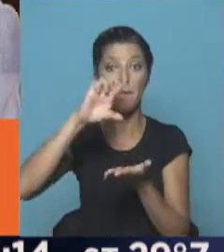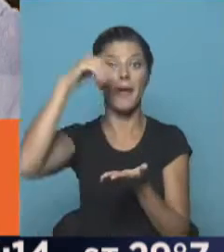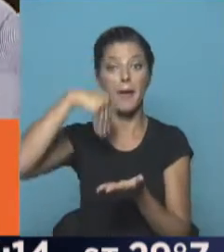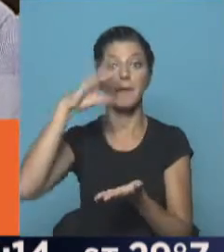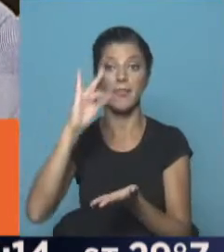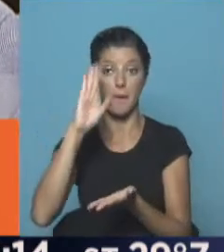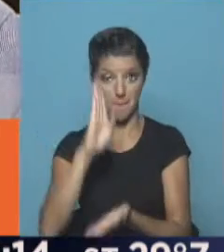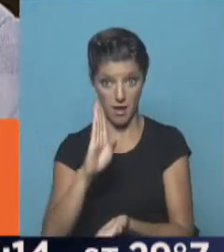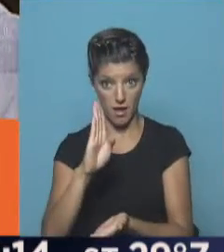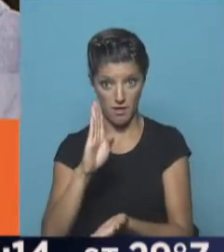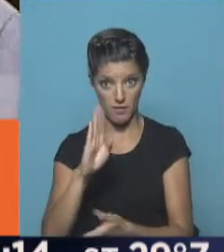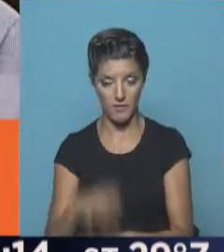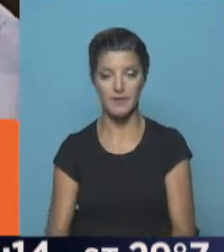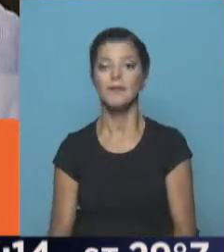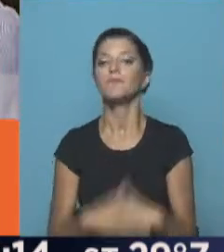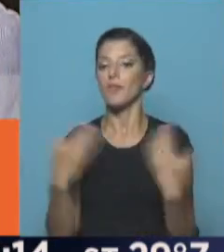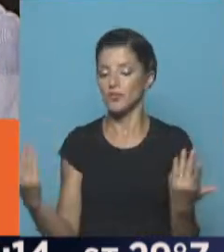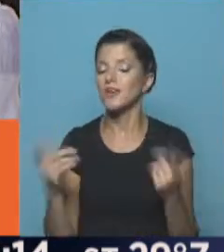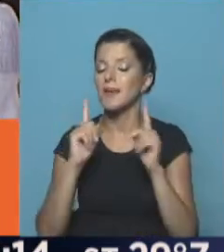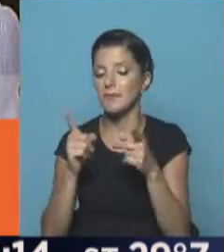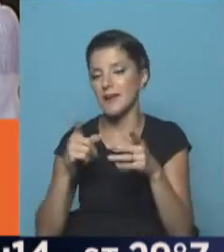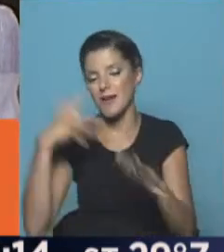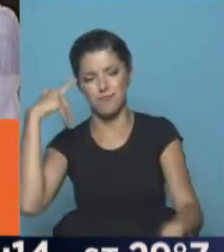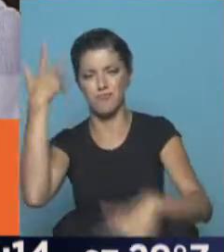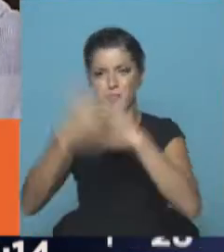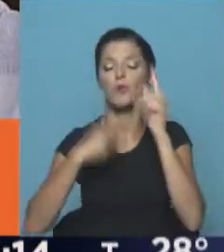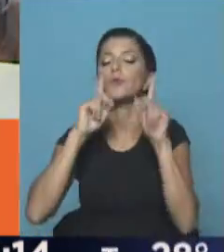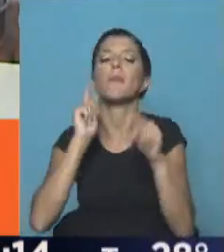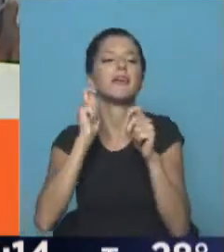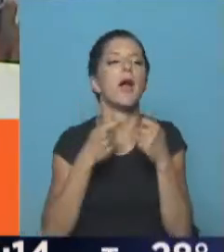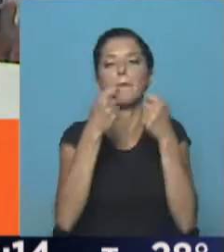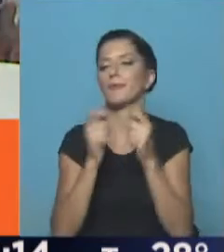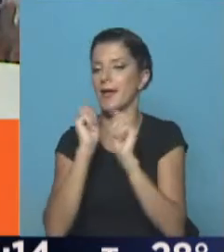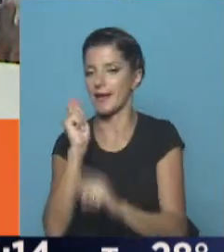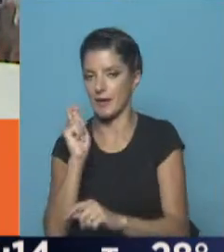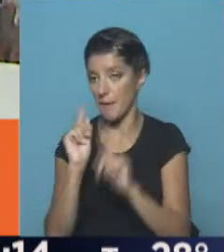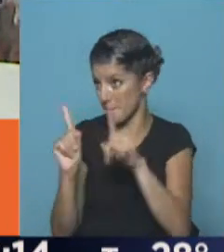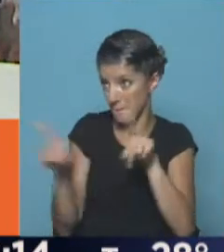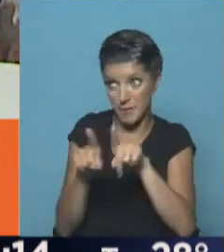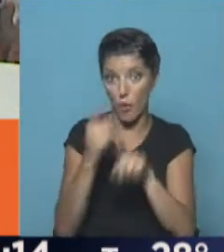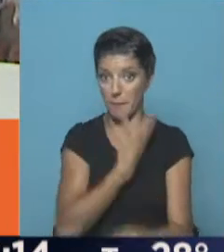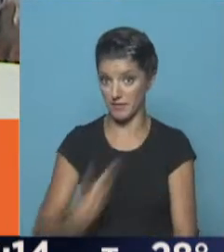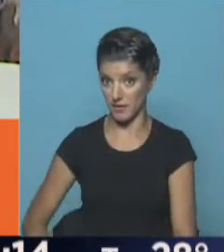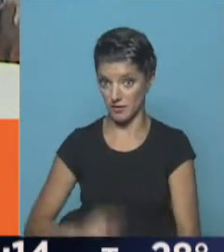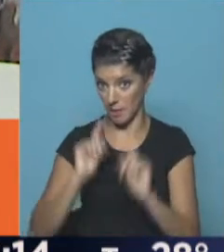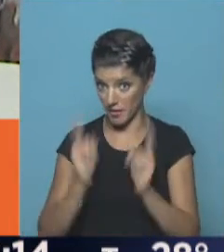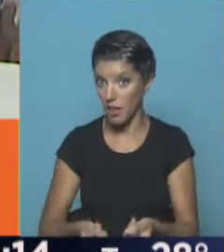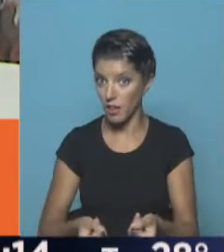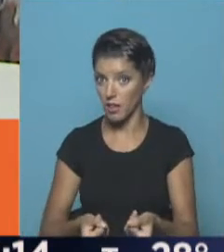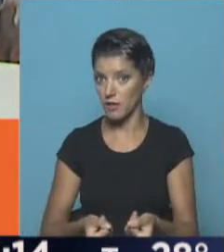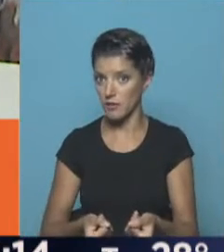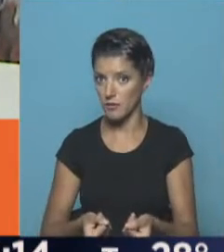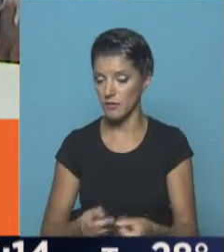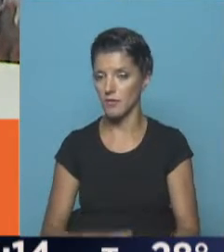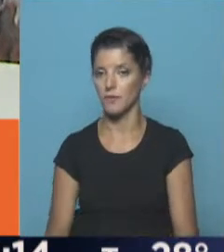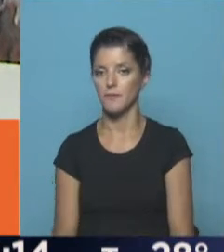en sea que también hay una contaminación y no se sabe muy bien dónde está cada uno incluido el propio presidente esta es la realidad ahora